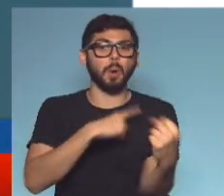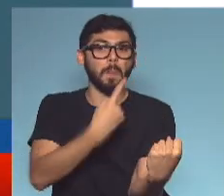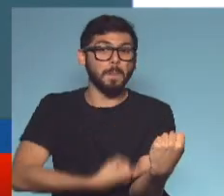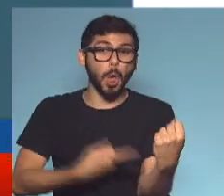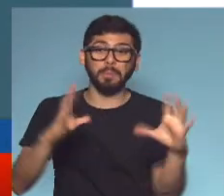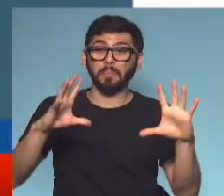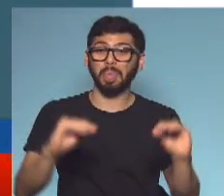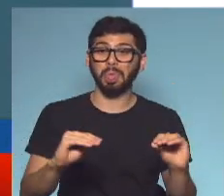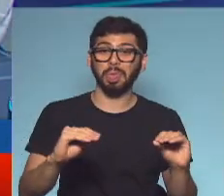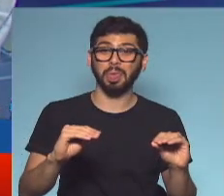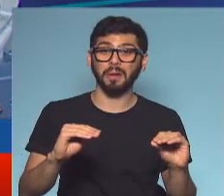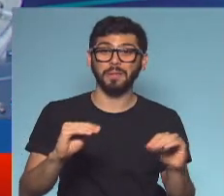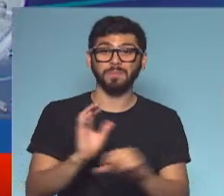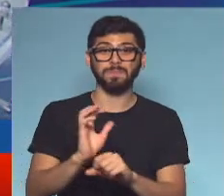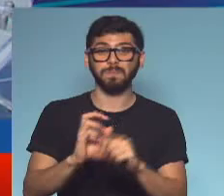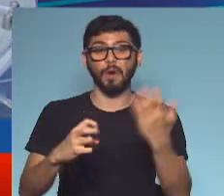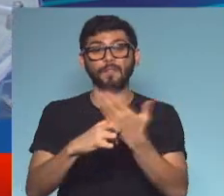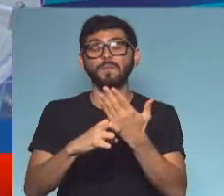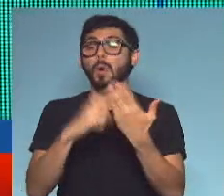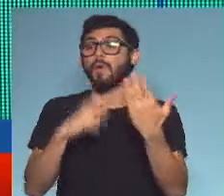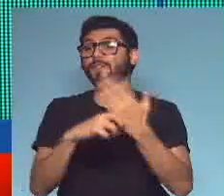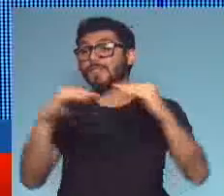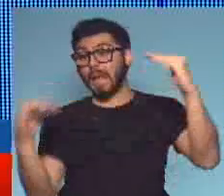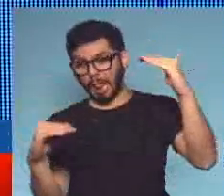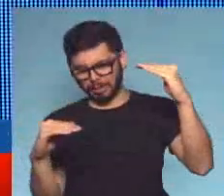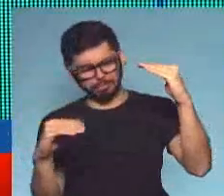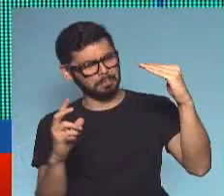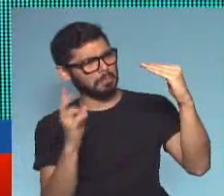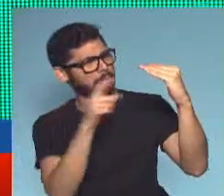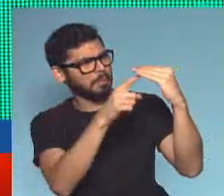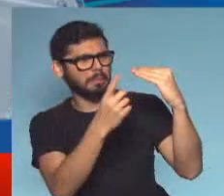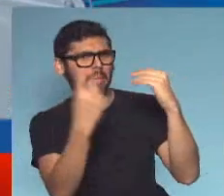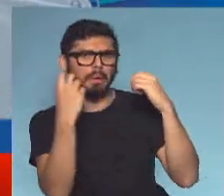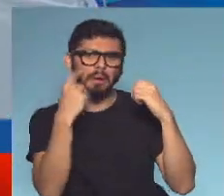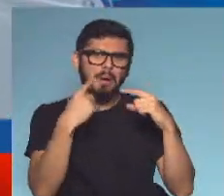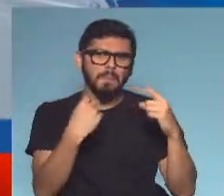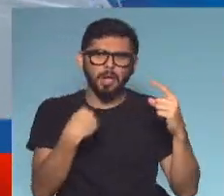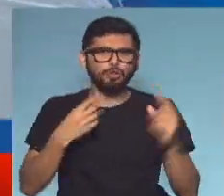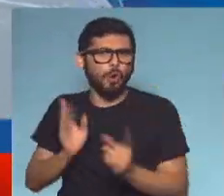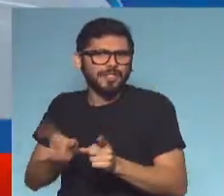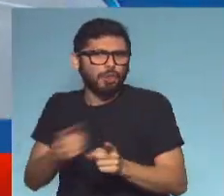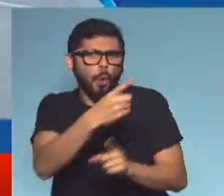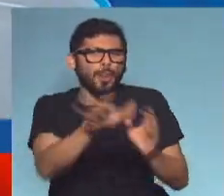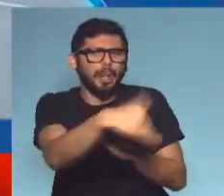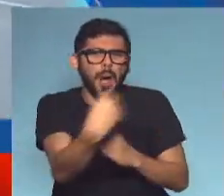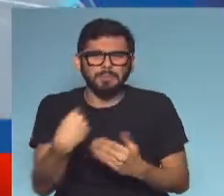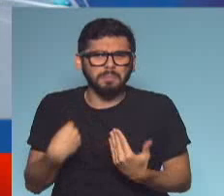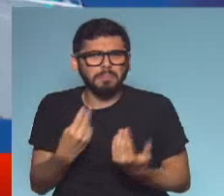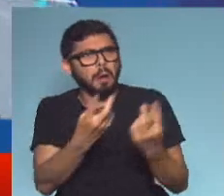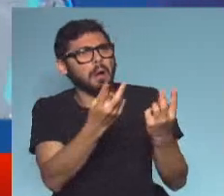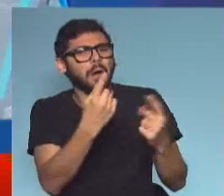porque no tiene las mayores... Fiscales que le pueden decir, ¿por qué te voy a dar caso? Yo ya sé hacer caso y yo ya sé que me quedo y vos te vas. Exactamente, así como vos lo dijiste.